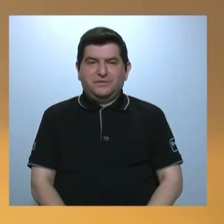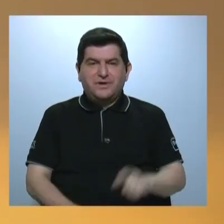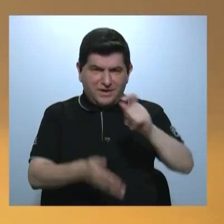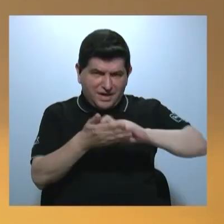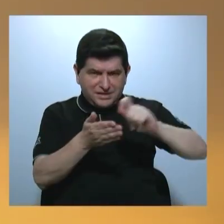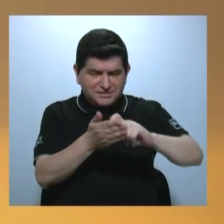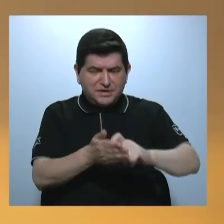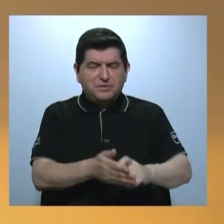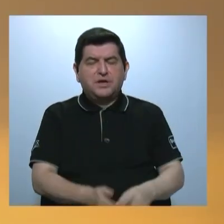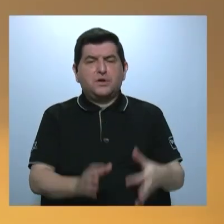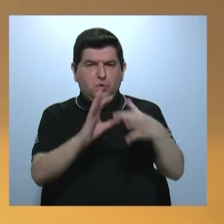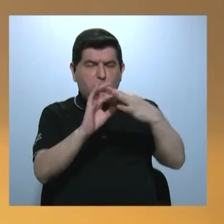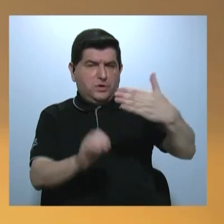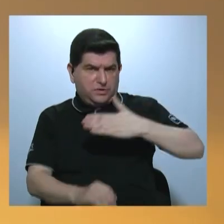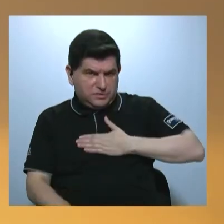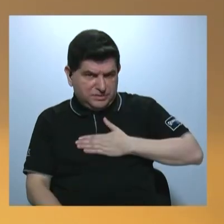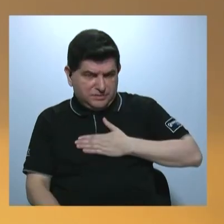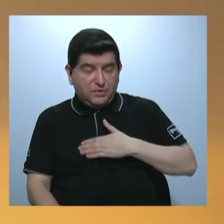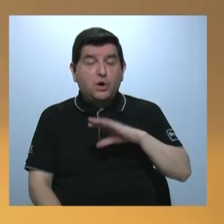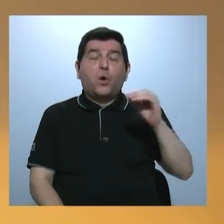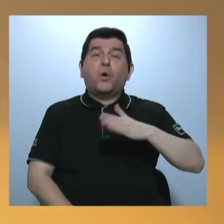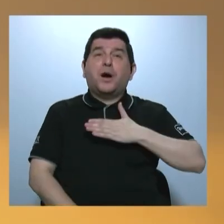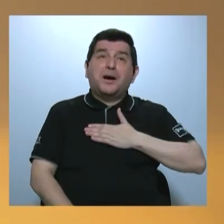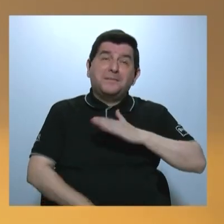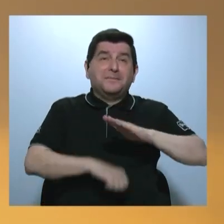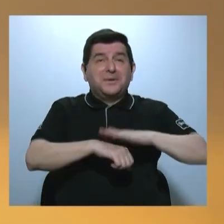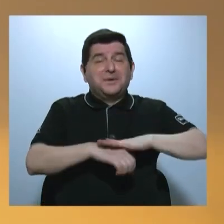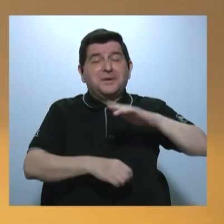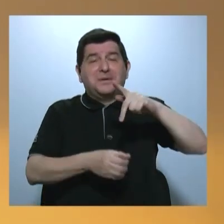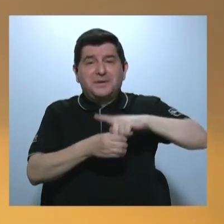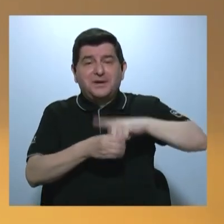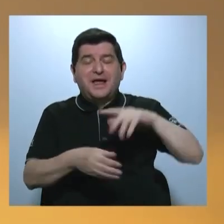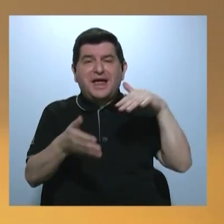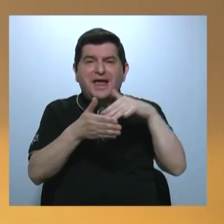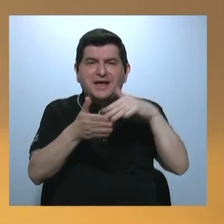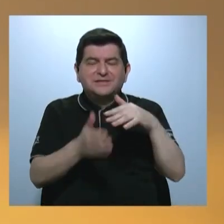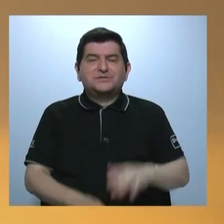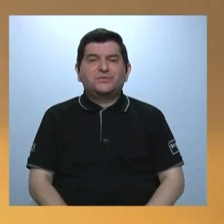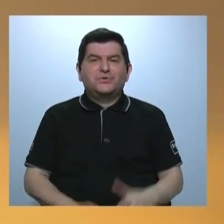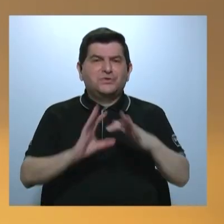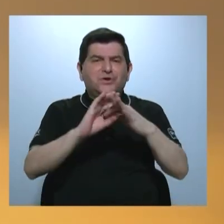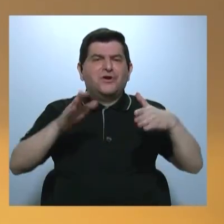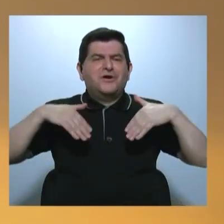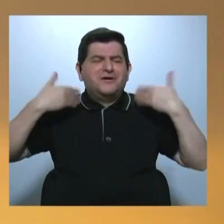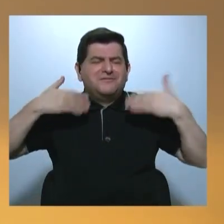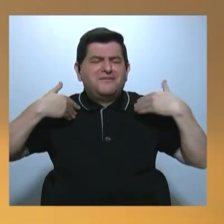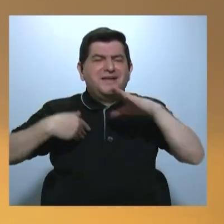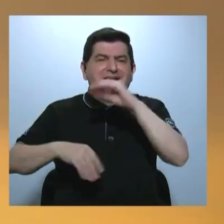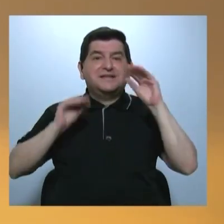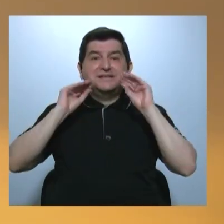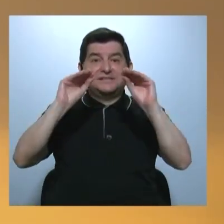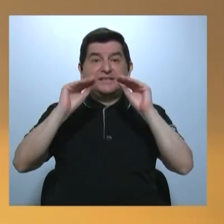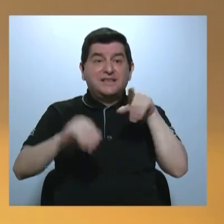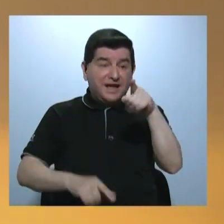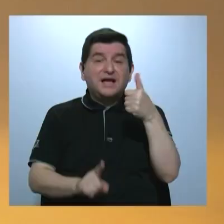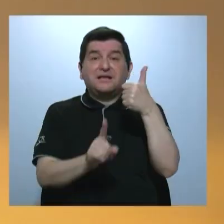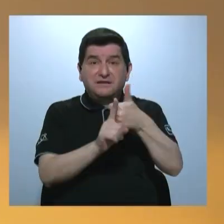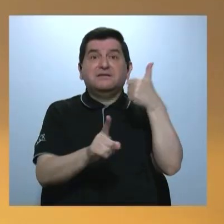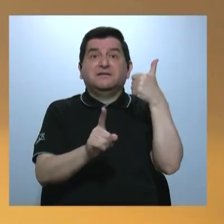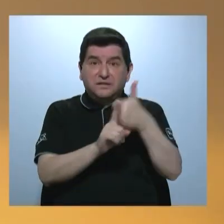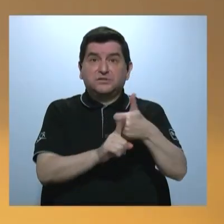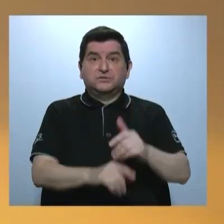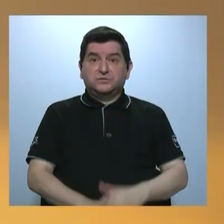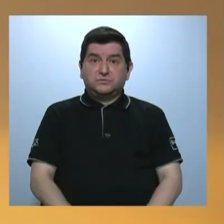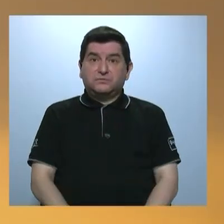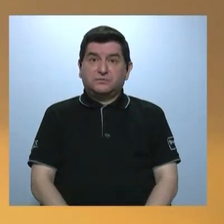escribieron conmigo o me dejaron participar en un estudio sobre la felicidad y la educación, y resulta que hasta en eso, que es